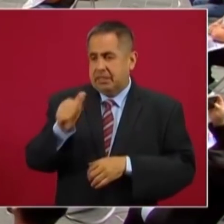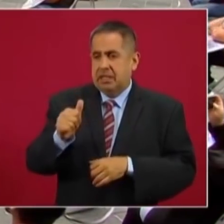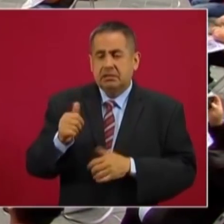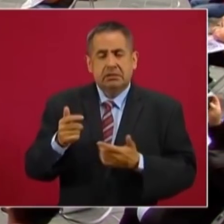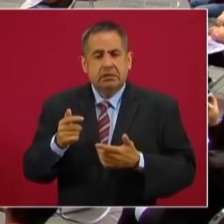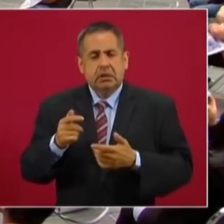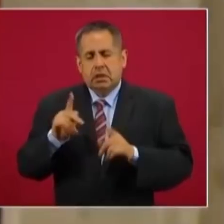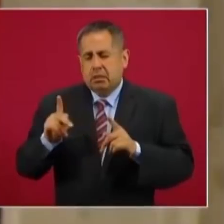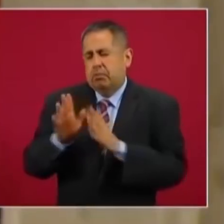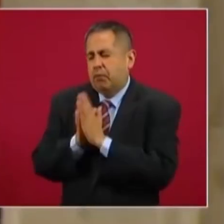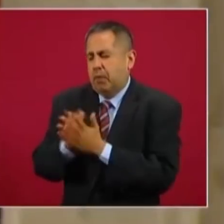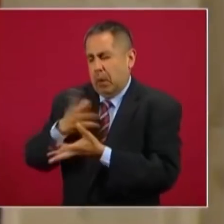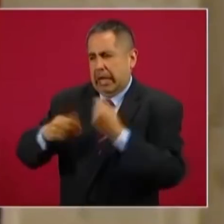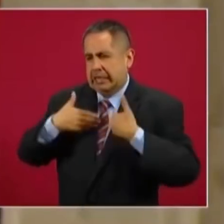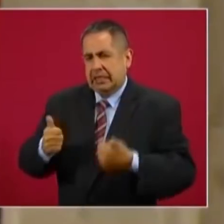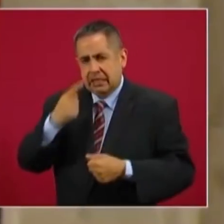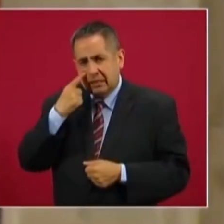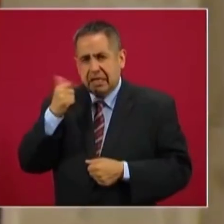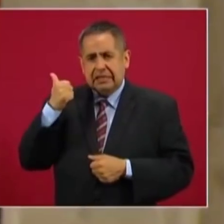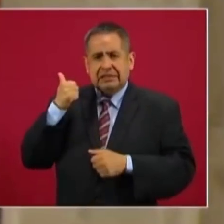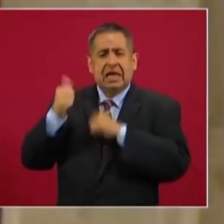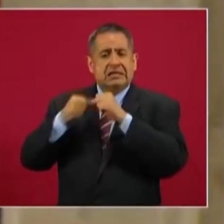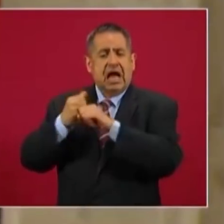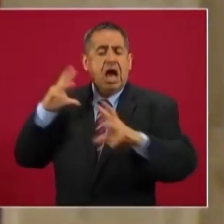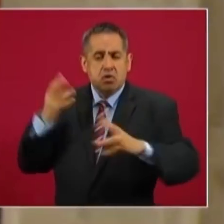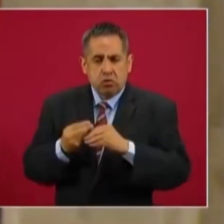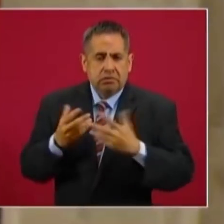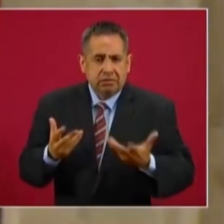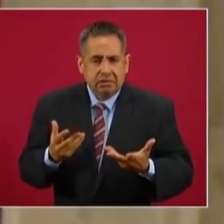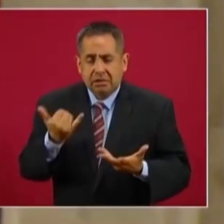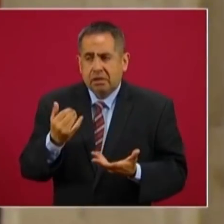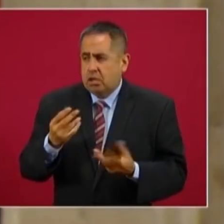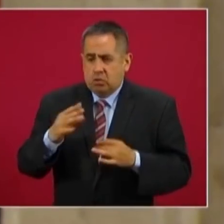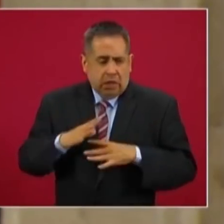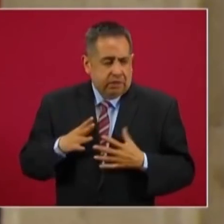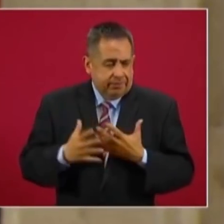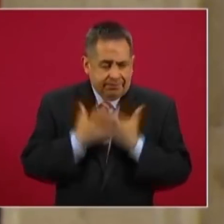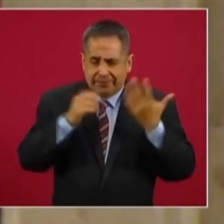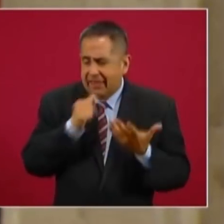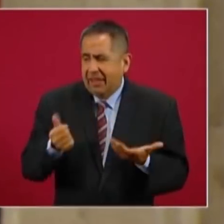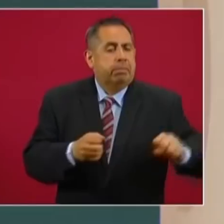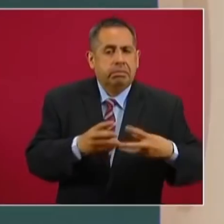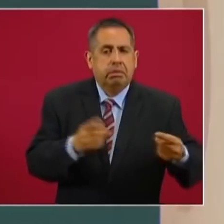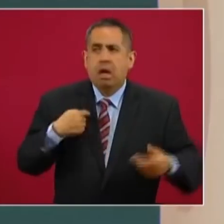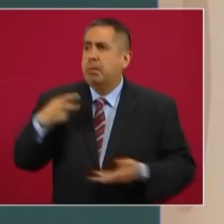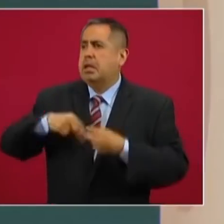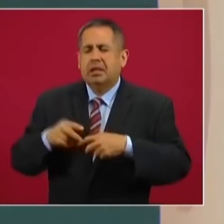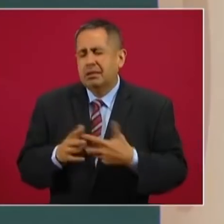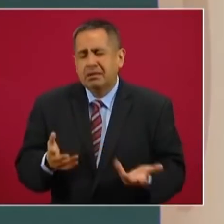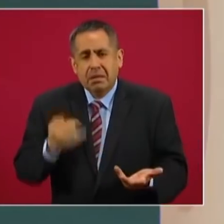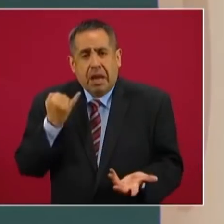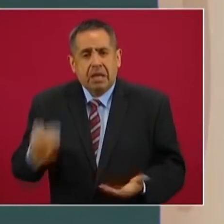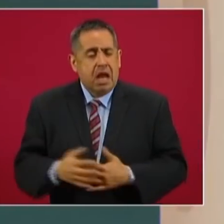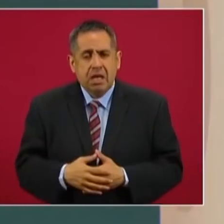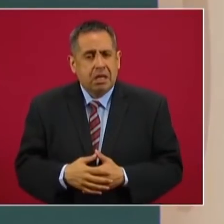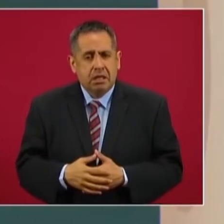entienda nos ya seis años y pues no tenemos nada los